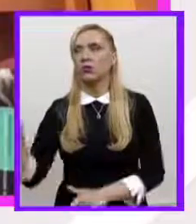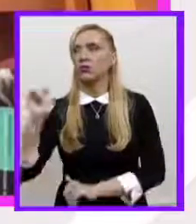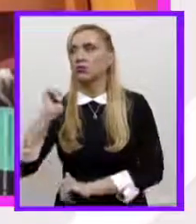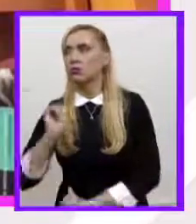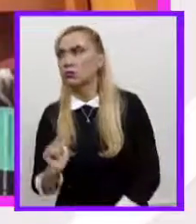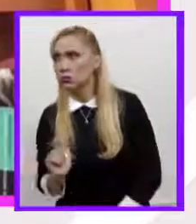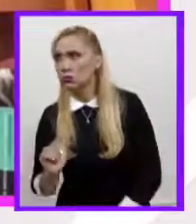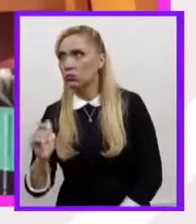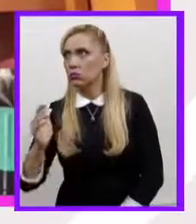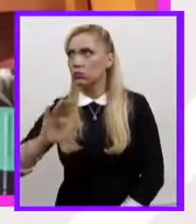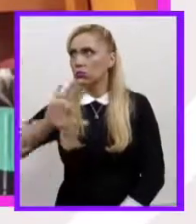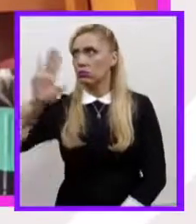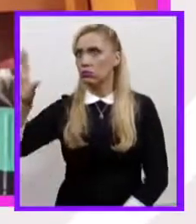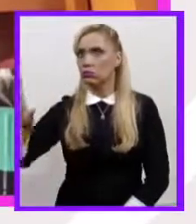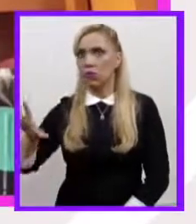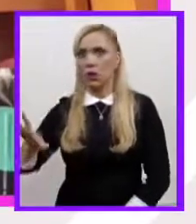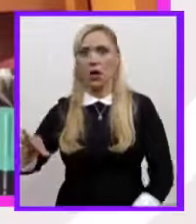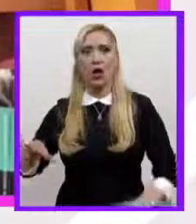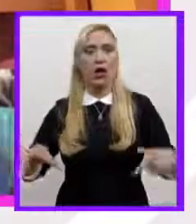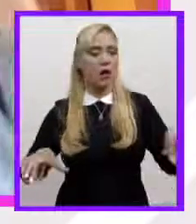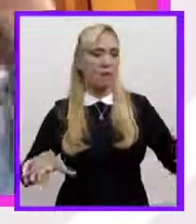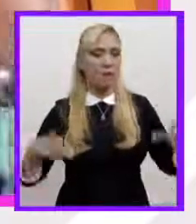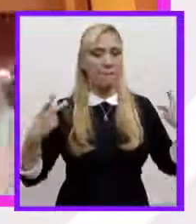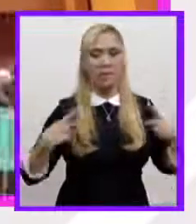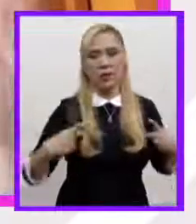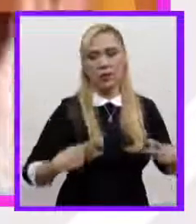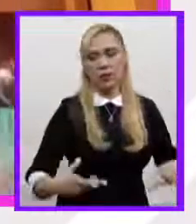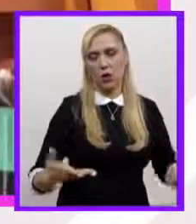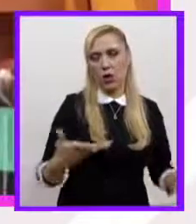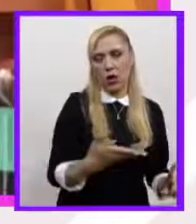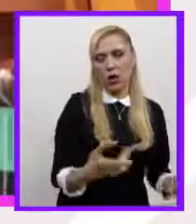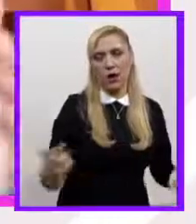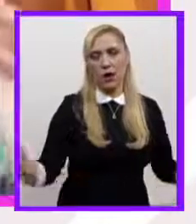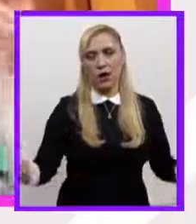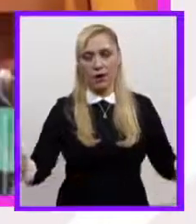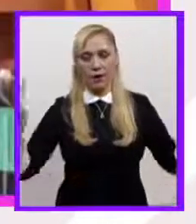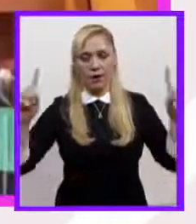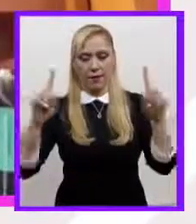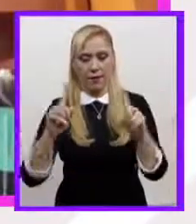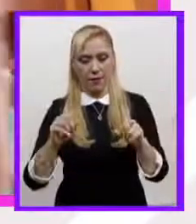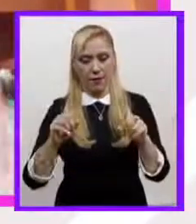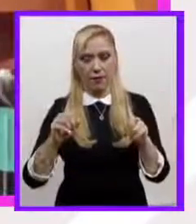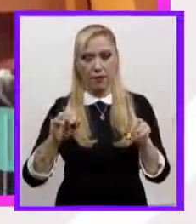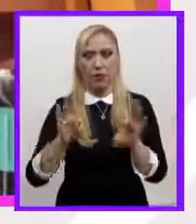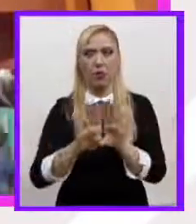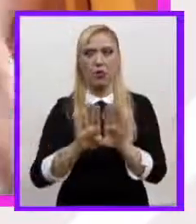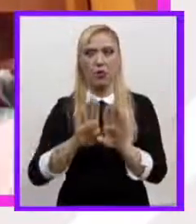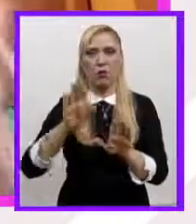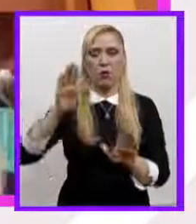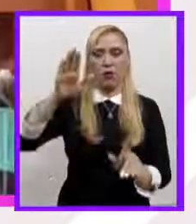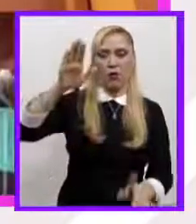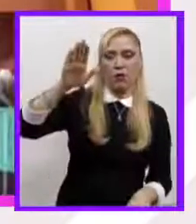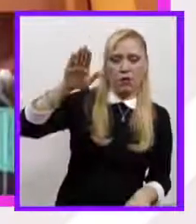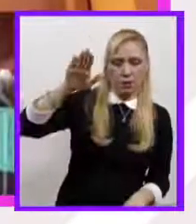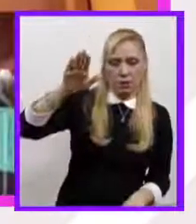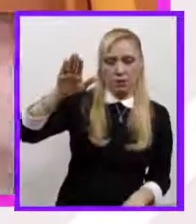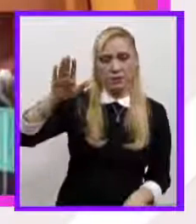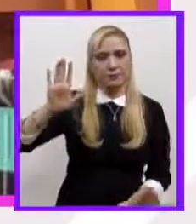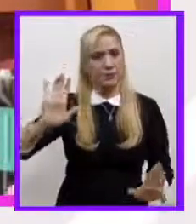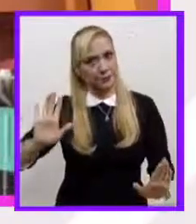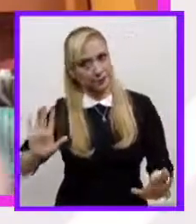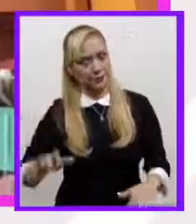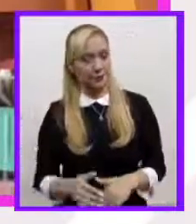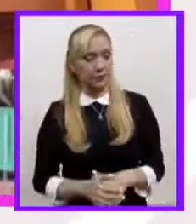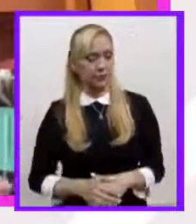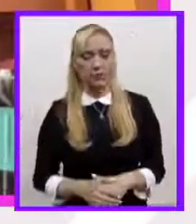autoridad y gobernado, pues para ponerlo así como muy, ¿no? Una relación de subordinación entre el Estado y el gobernado. Y